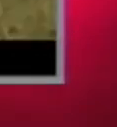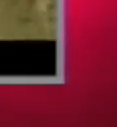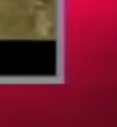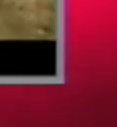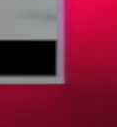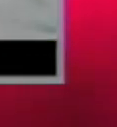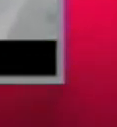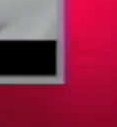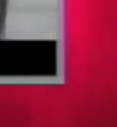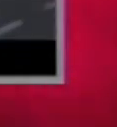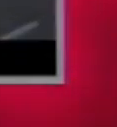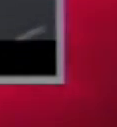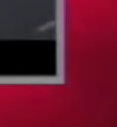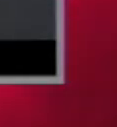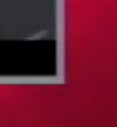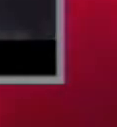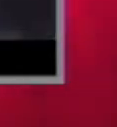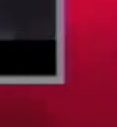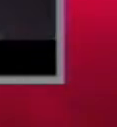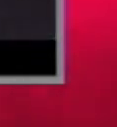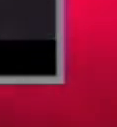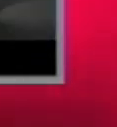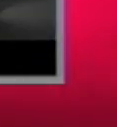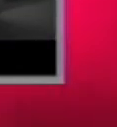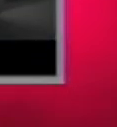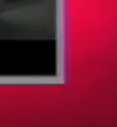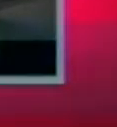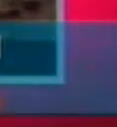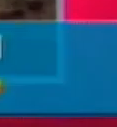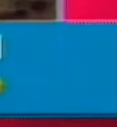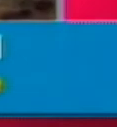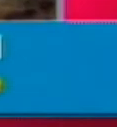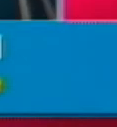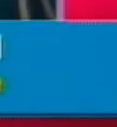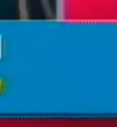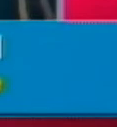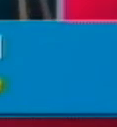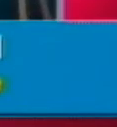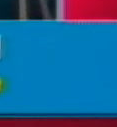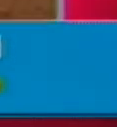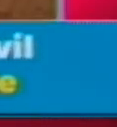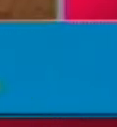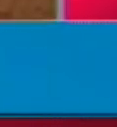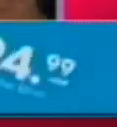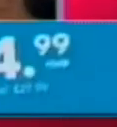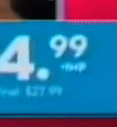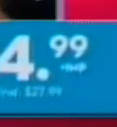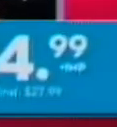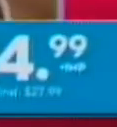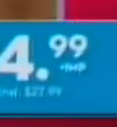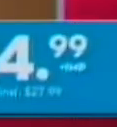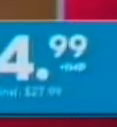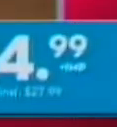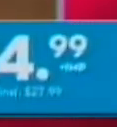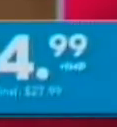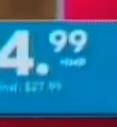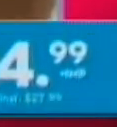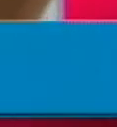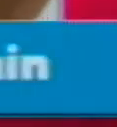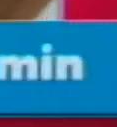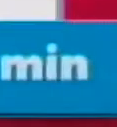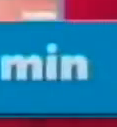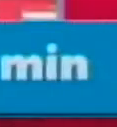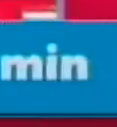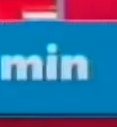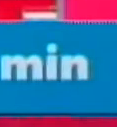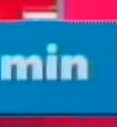acuerdo comercial con la Unión Europea, que también ha significado una desgravación